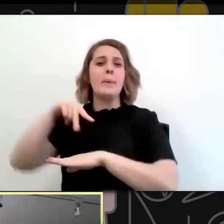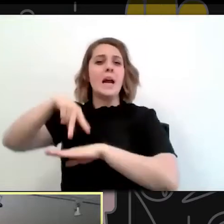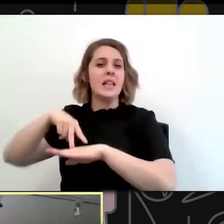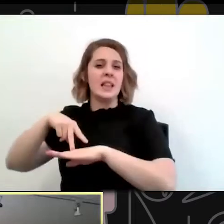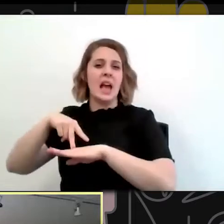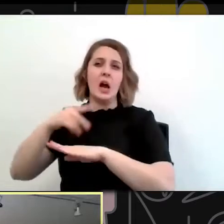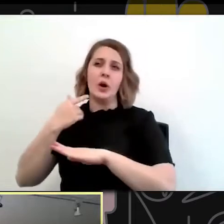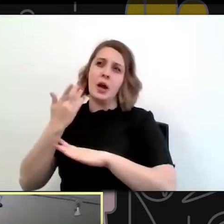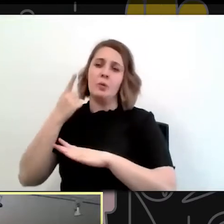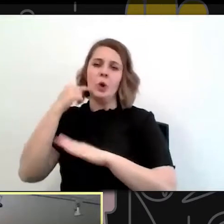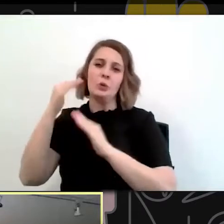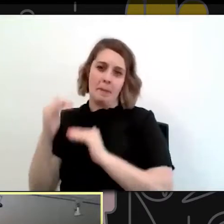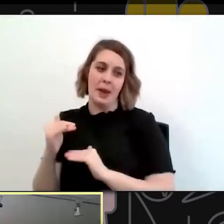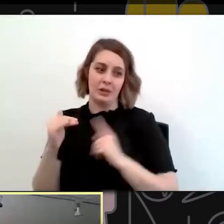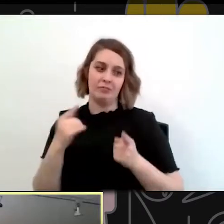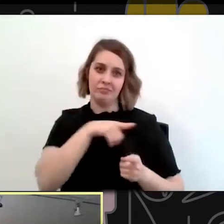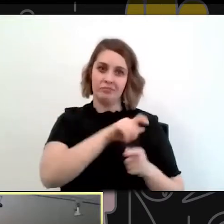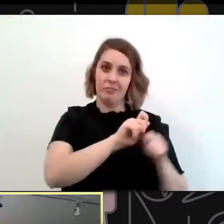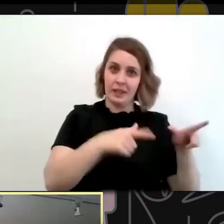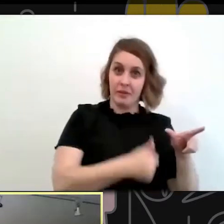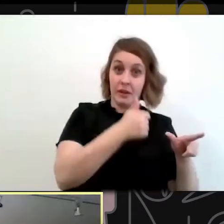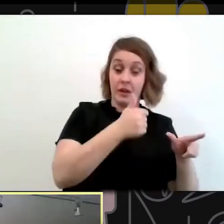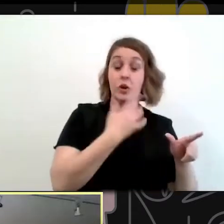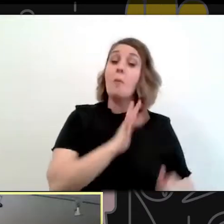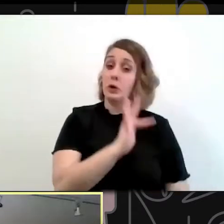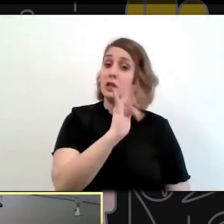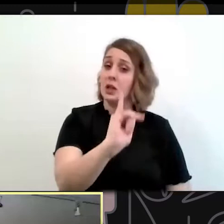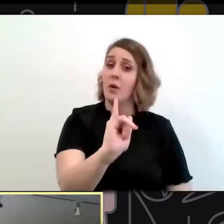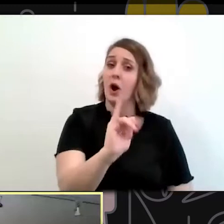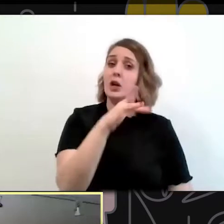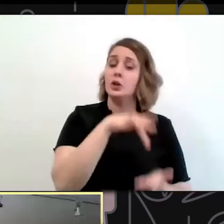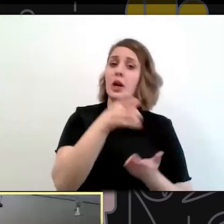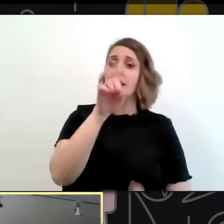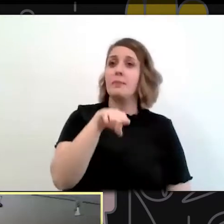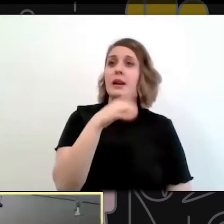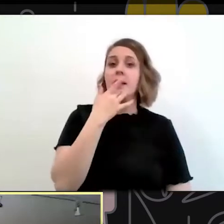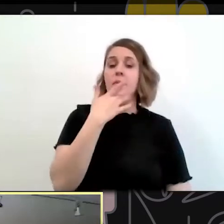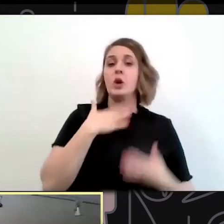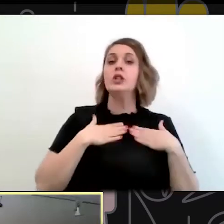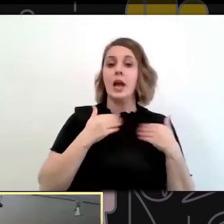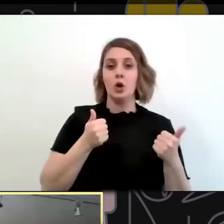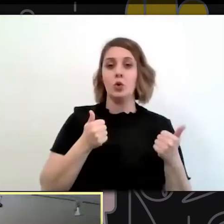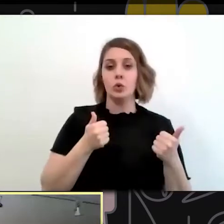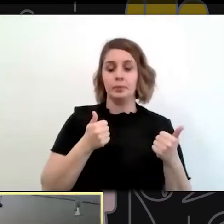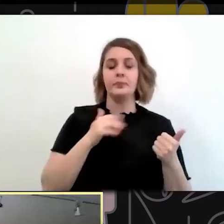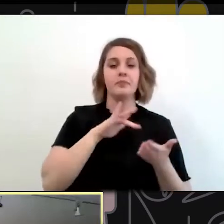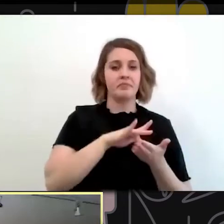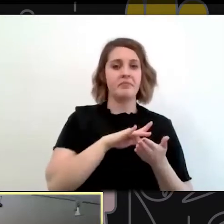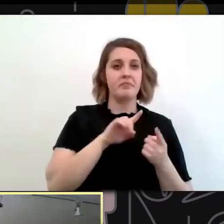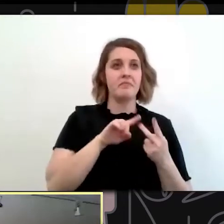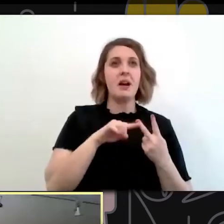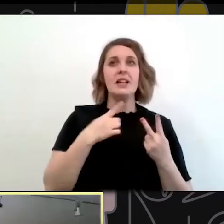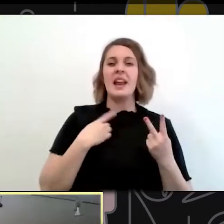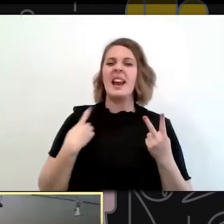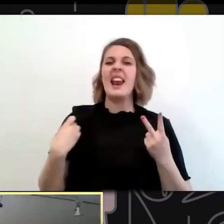presencial. Y esto tiene también ventajas, y esto ha ocurrido también en la salud. Y está la necesidad